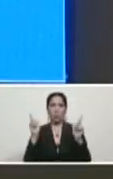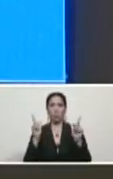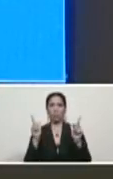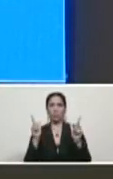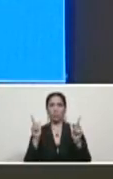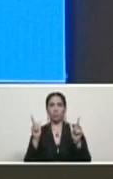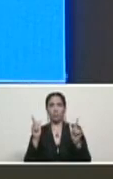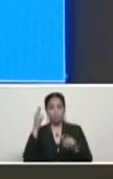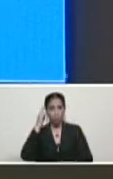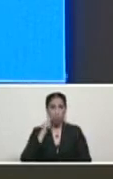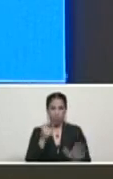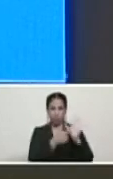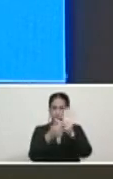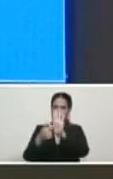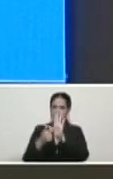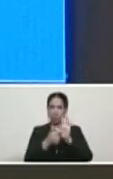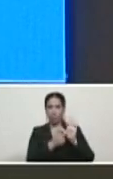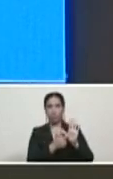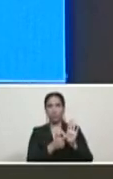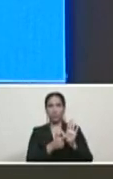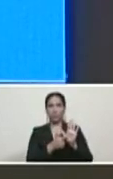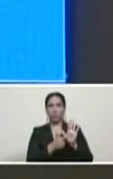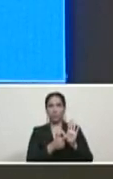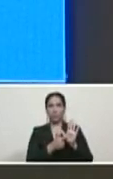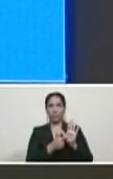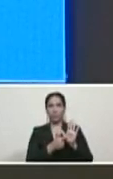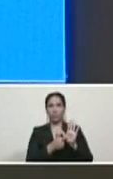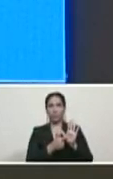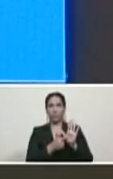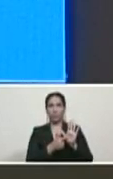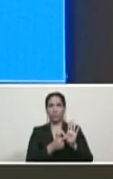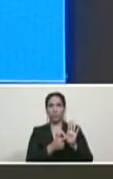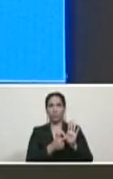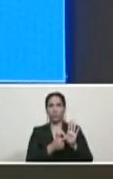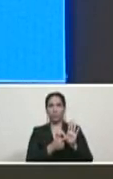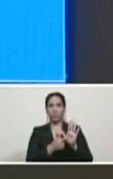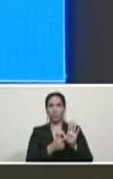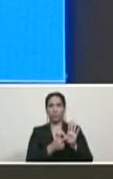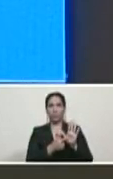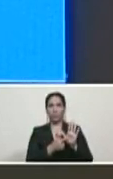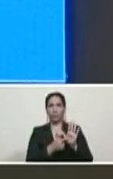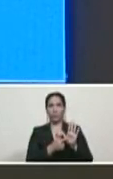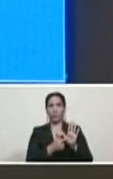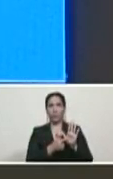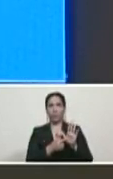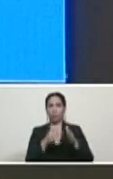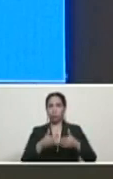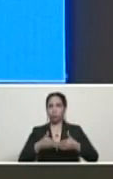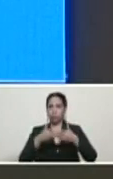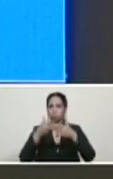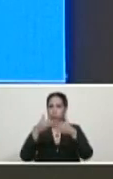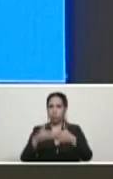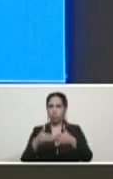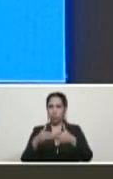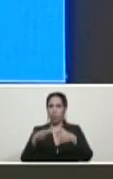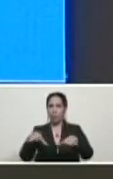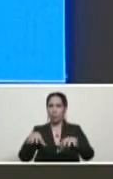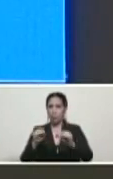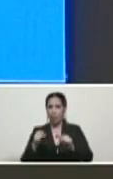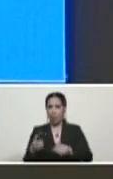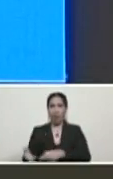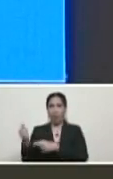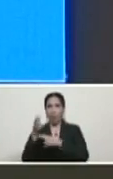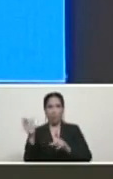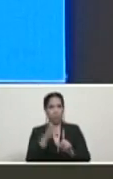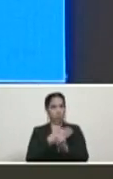Bolívar le demostró que las goletas capturadas con armas violaban las leyes venezolanas, las